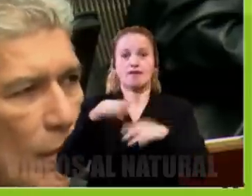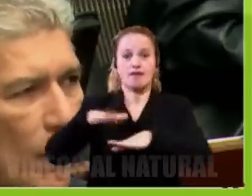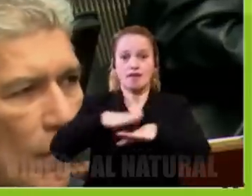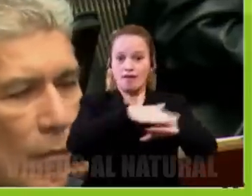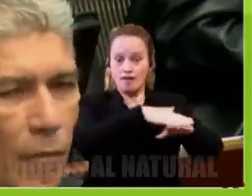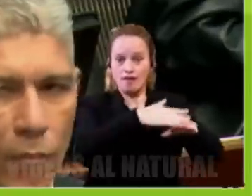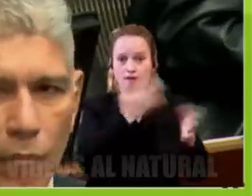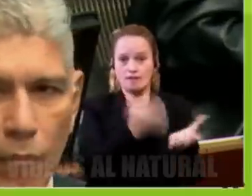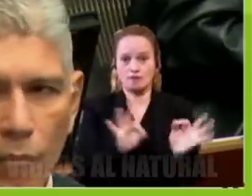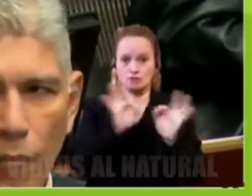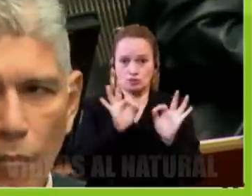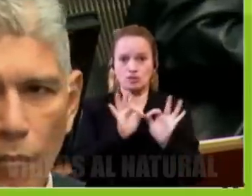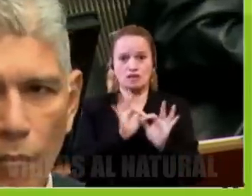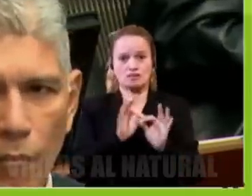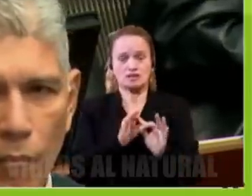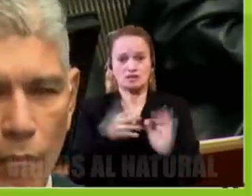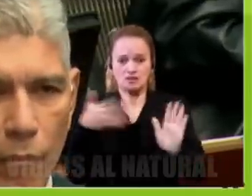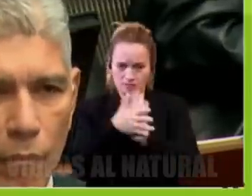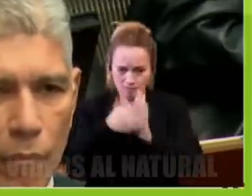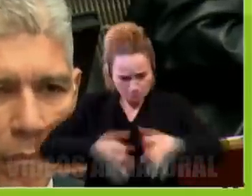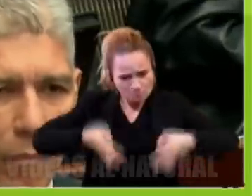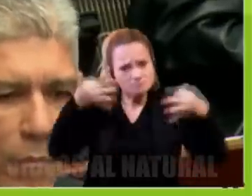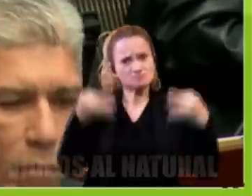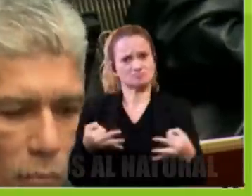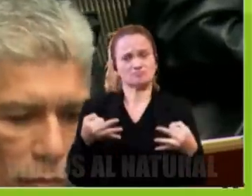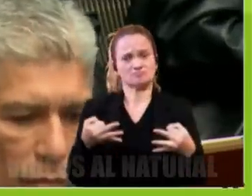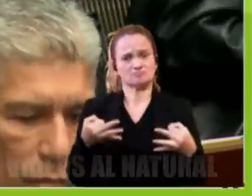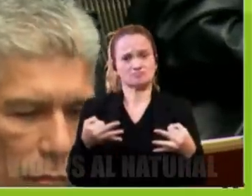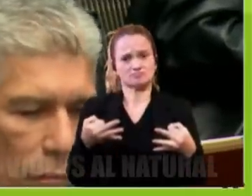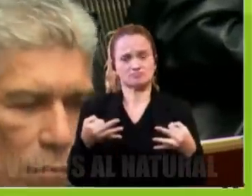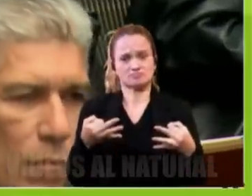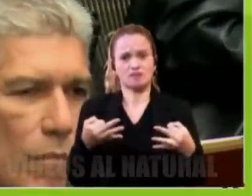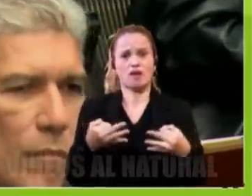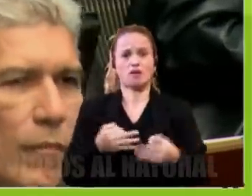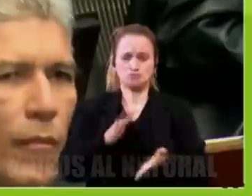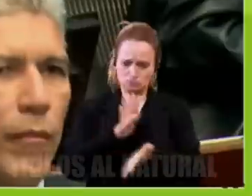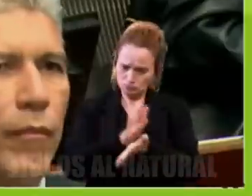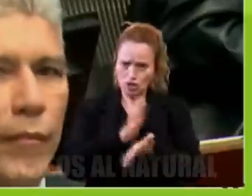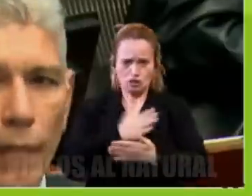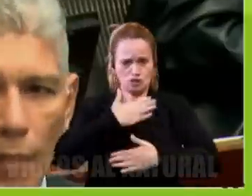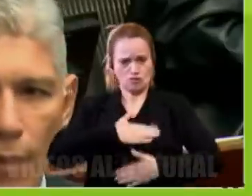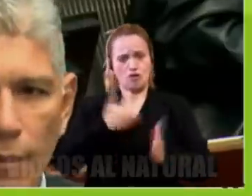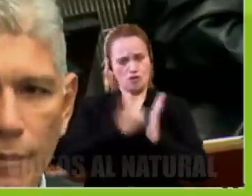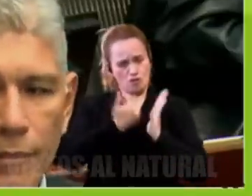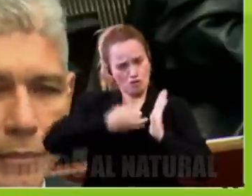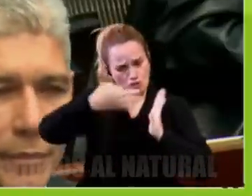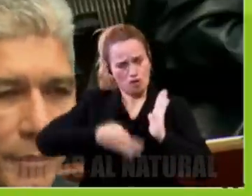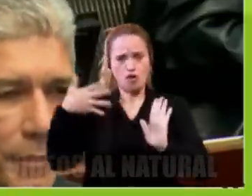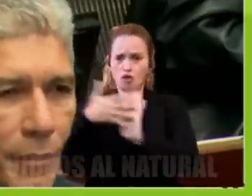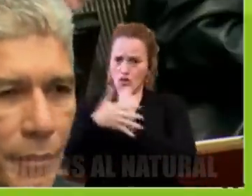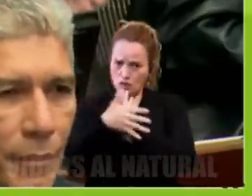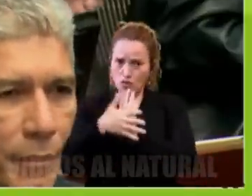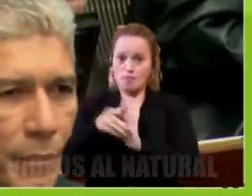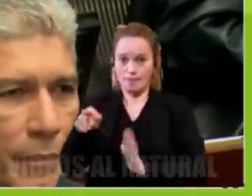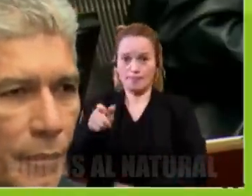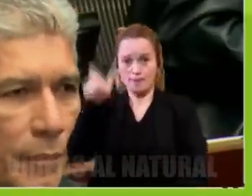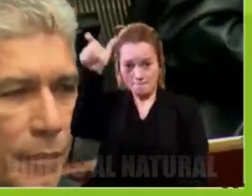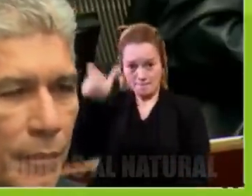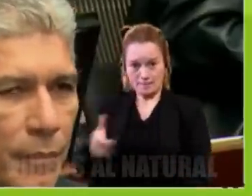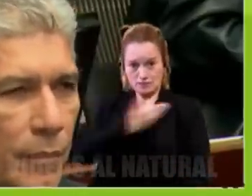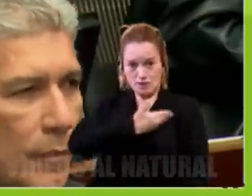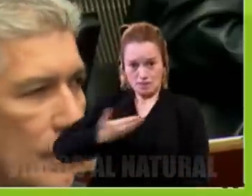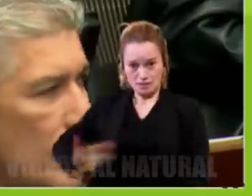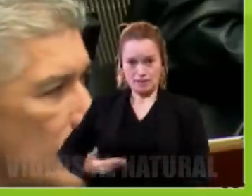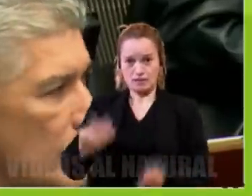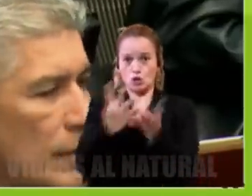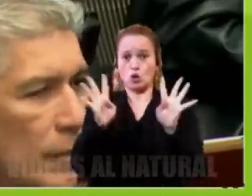convocar una constituyente, que lo diga de frente y que lo diga con tranquilidad y con argumentos. Si él quiere revocar